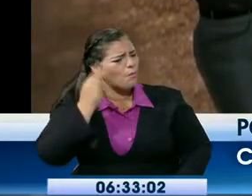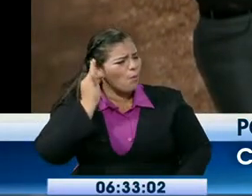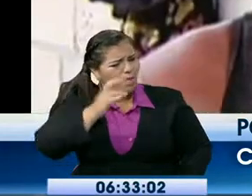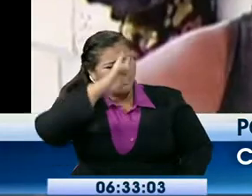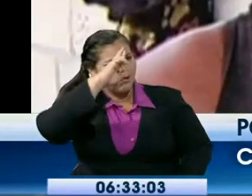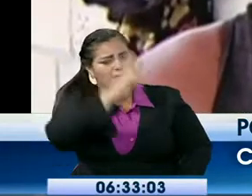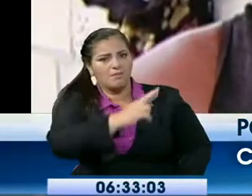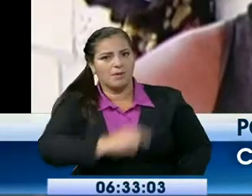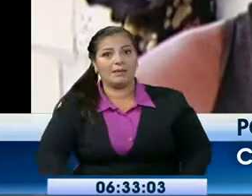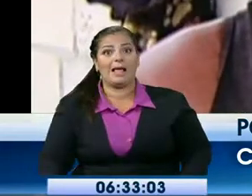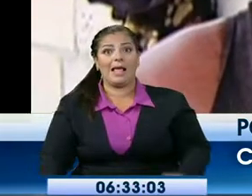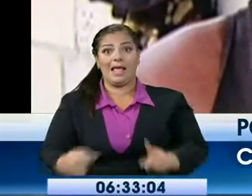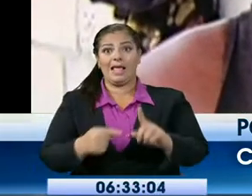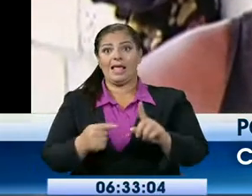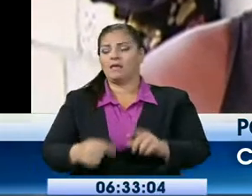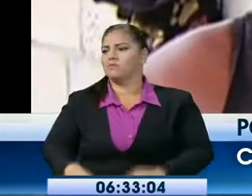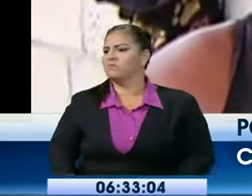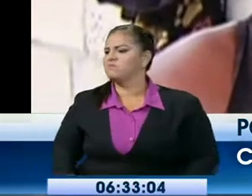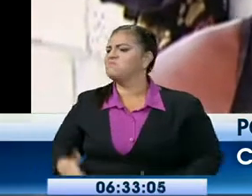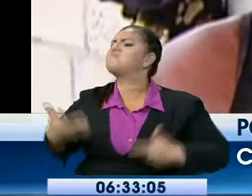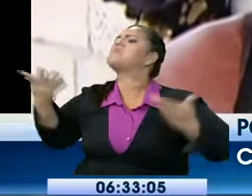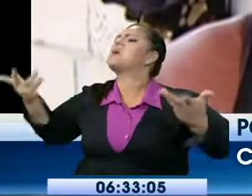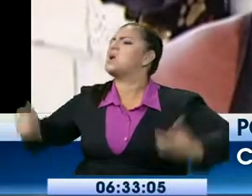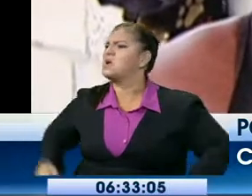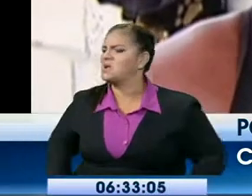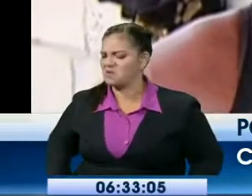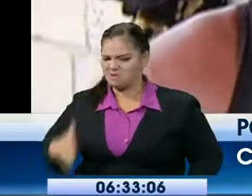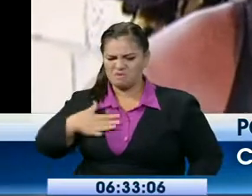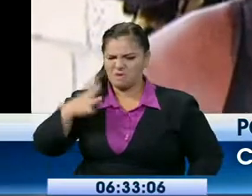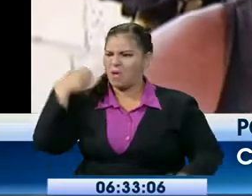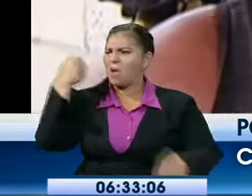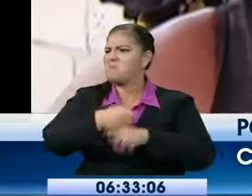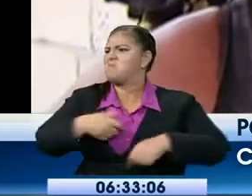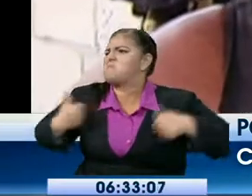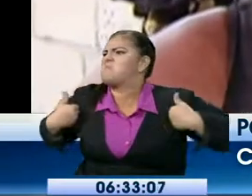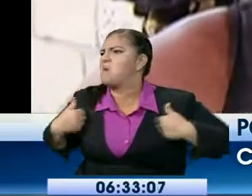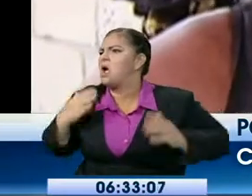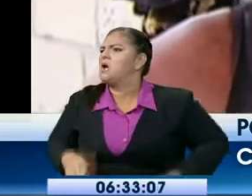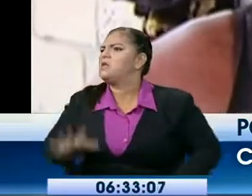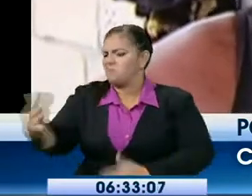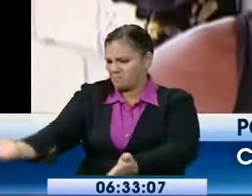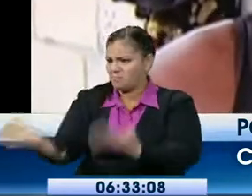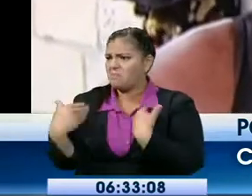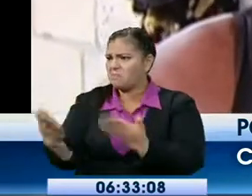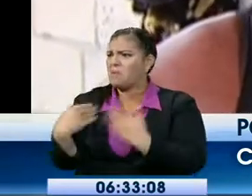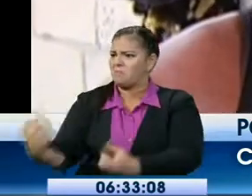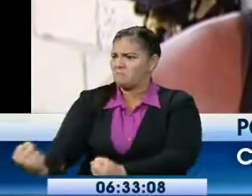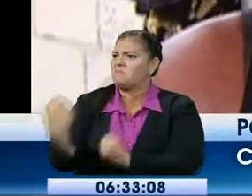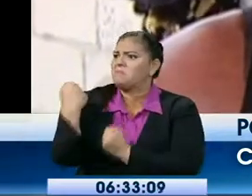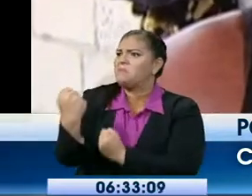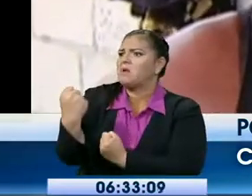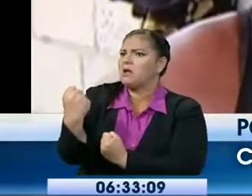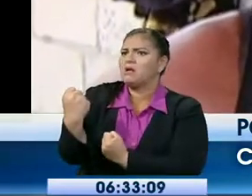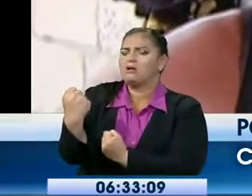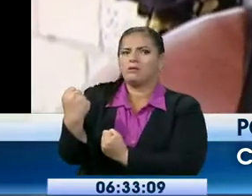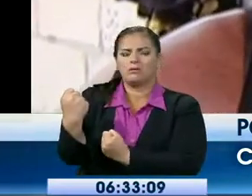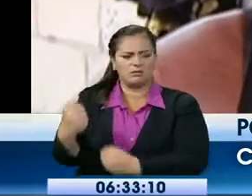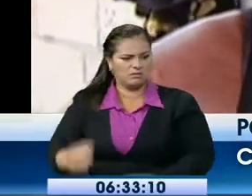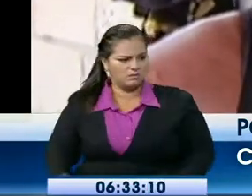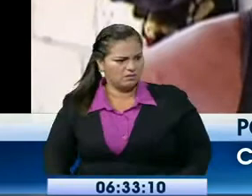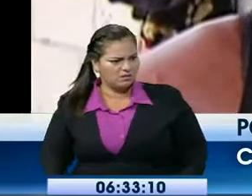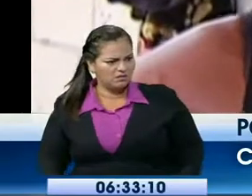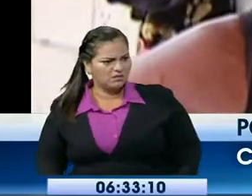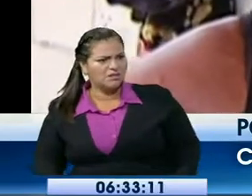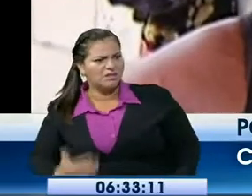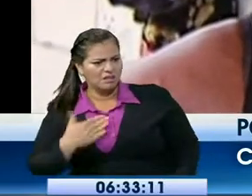mi marido se le acerca y le dice que, entonces ya pues si quieres pelear, peleemos. Y él saca el arma, entonces él le dice que me vas a matar. Y en la segunda vez que le dijo